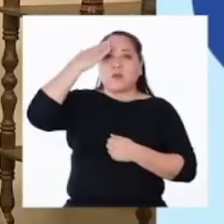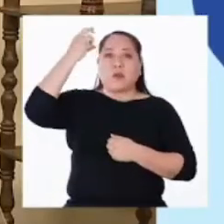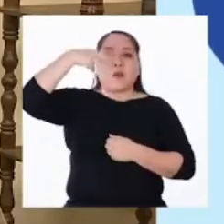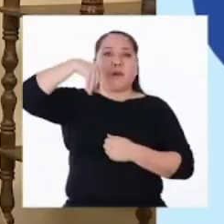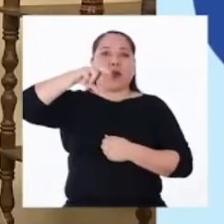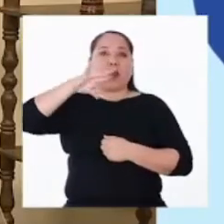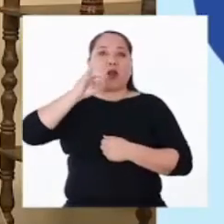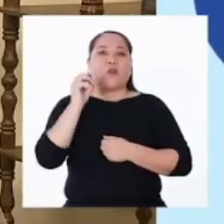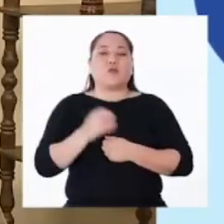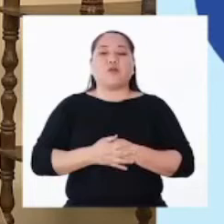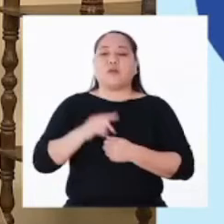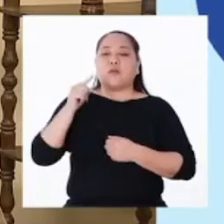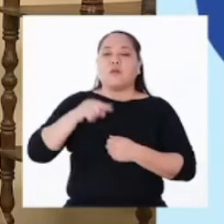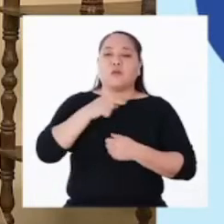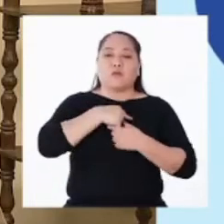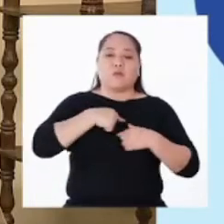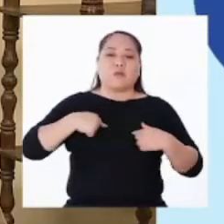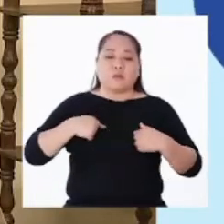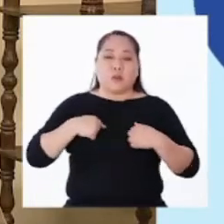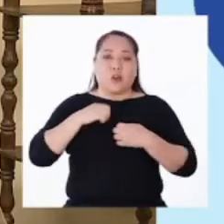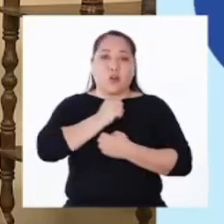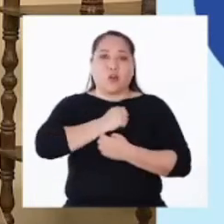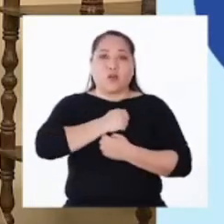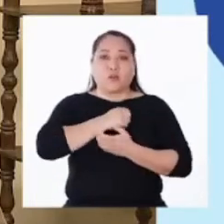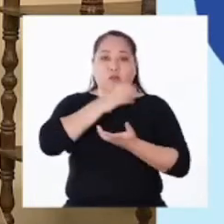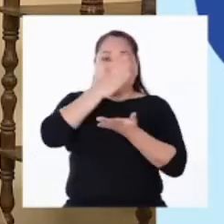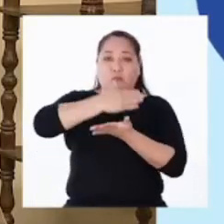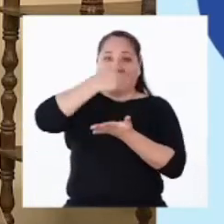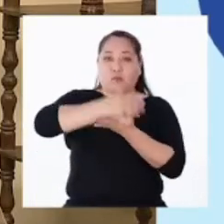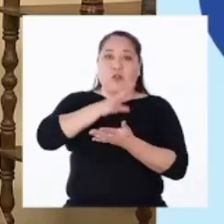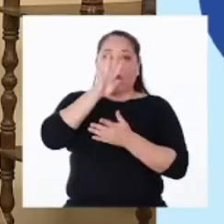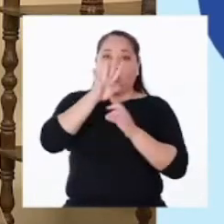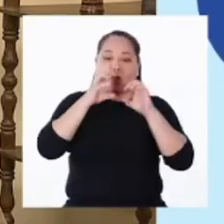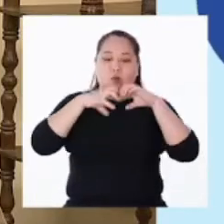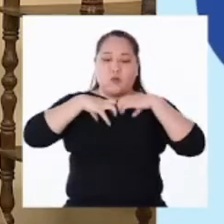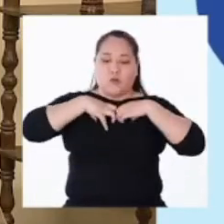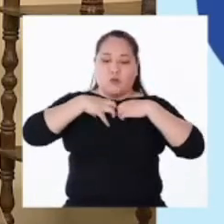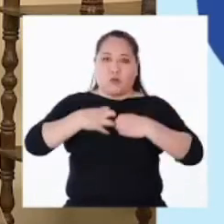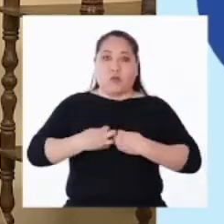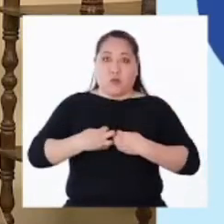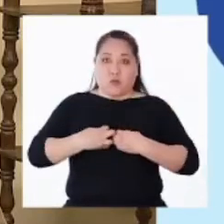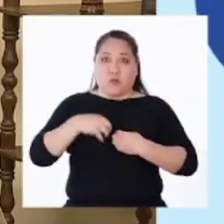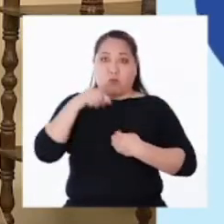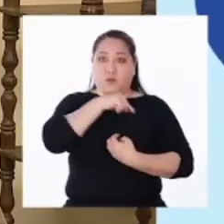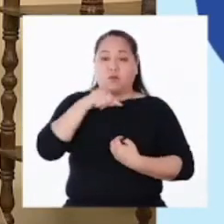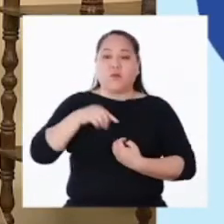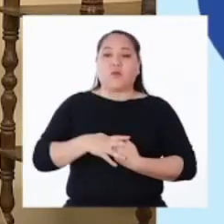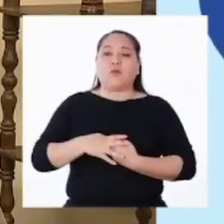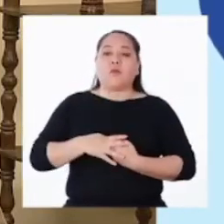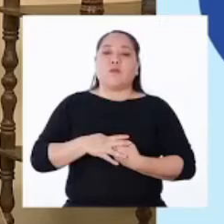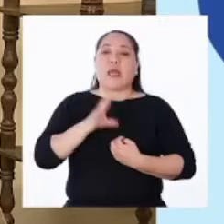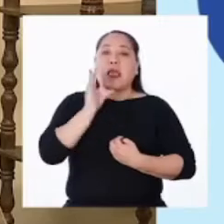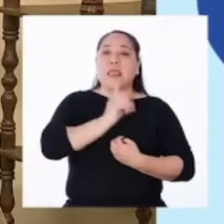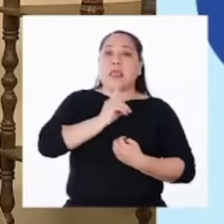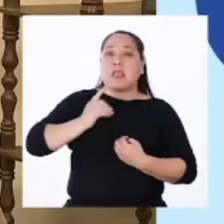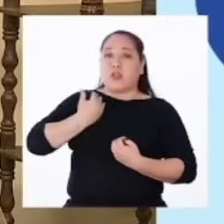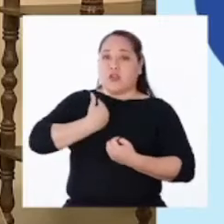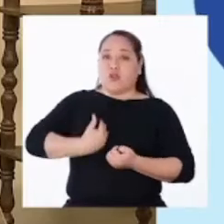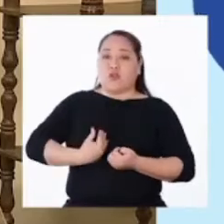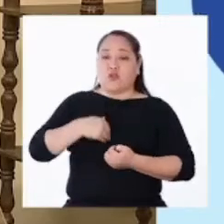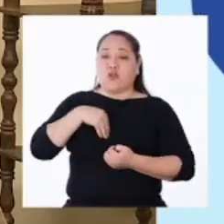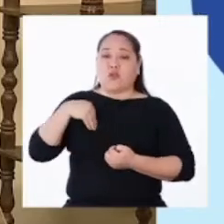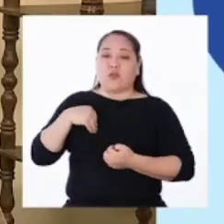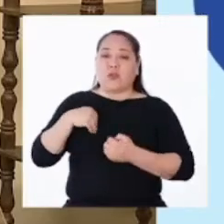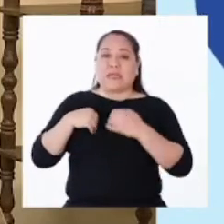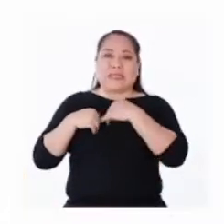del corazón se divide en 4 cámaras o cavidades y que las del lado derecho están completamente separadas de